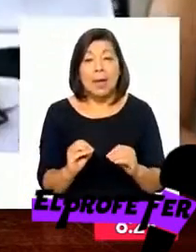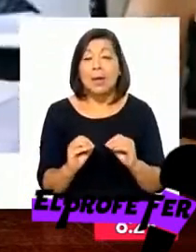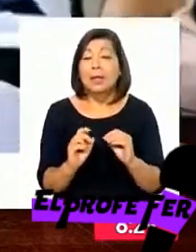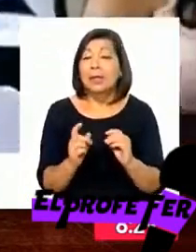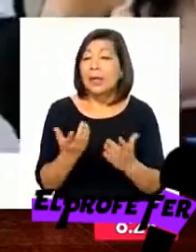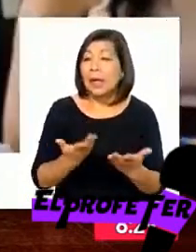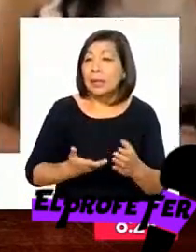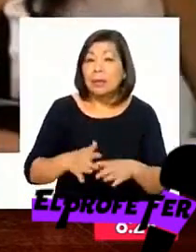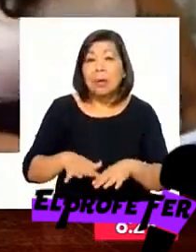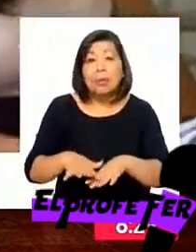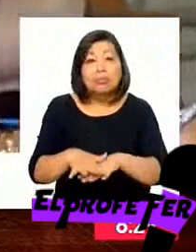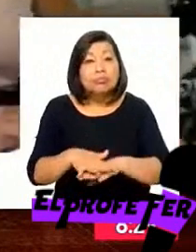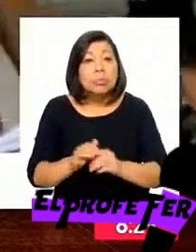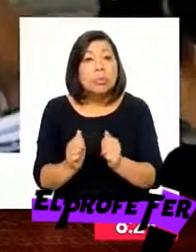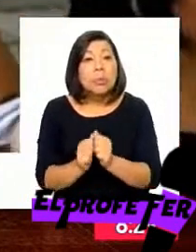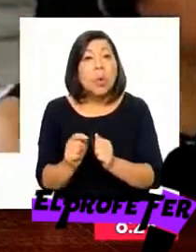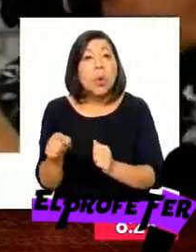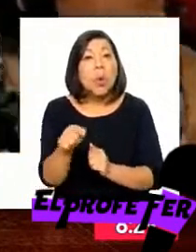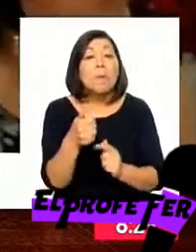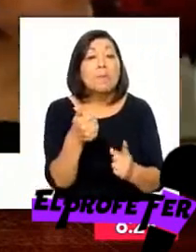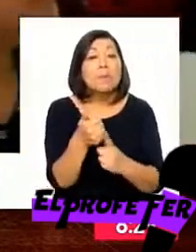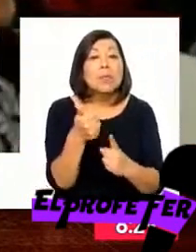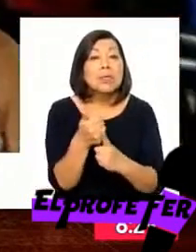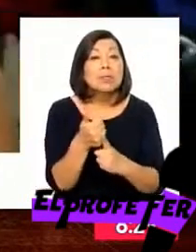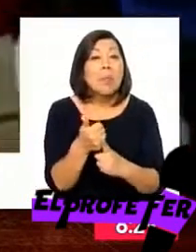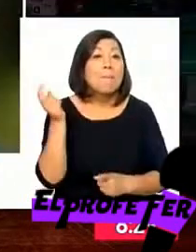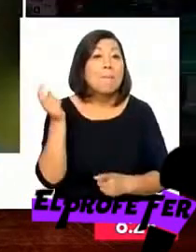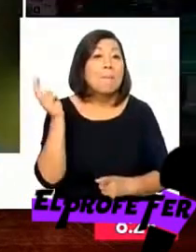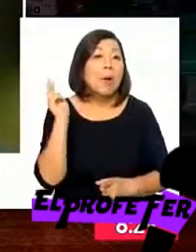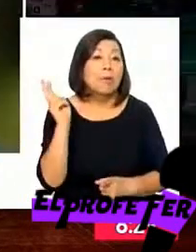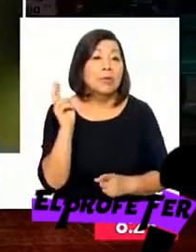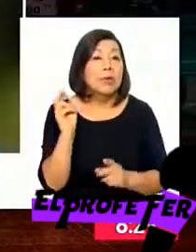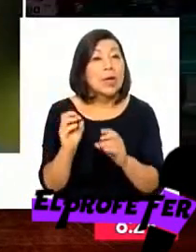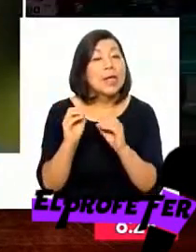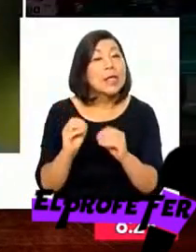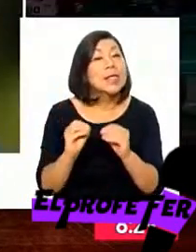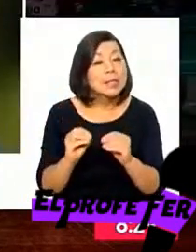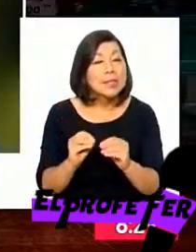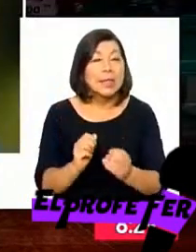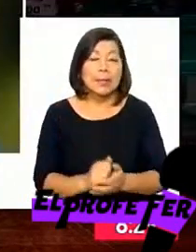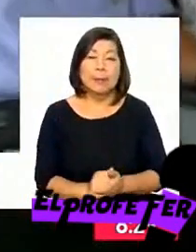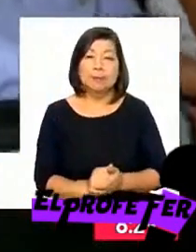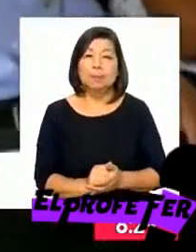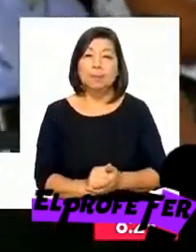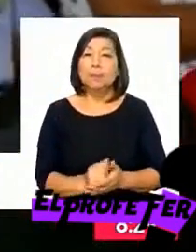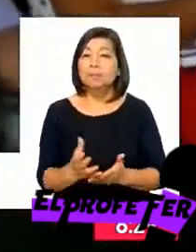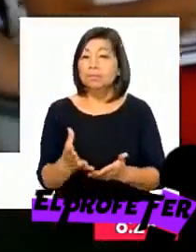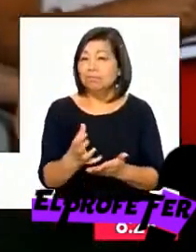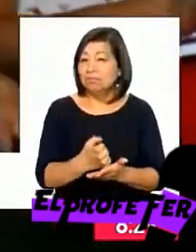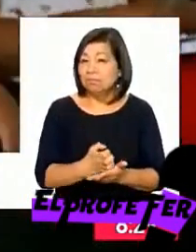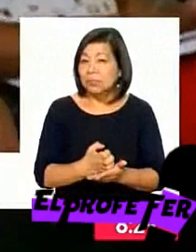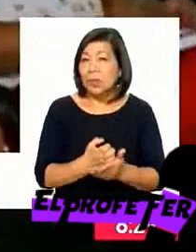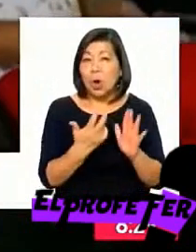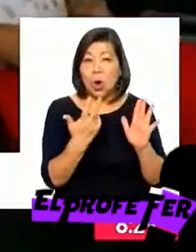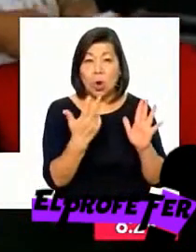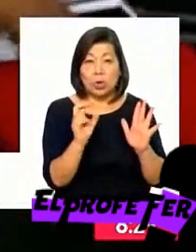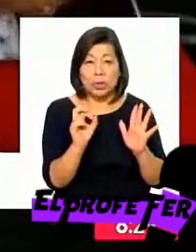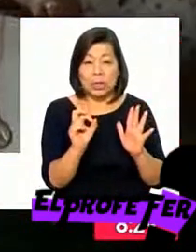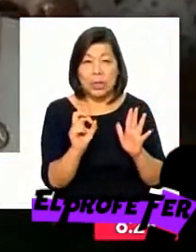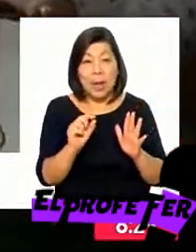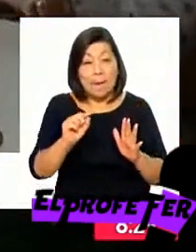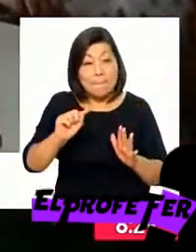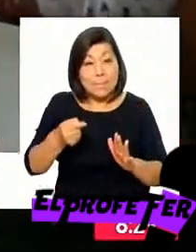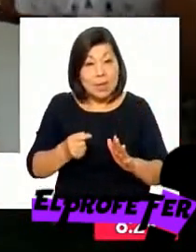ser administradas por los maestros y maestras. Ahora, usted habló de la adquisición de 80.000